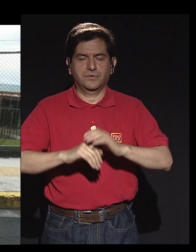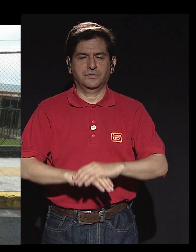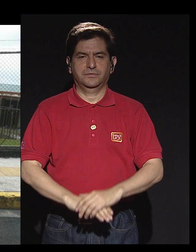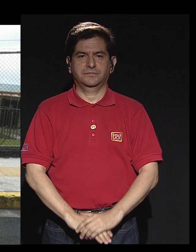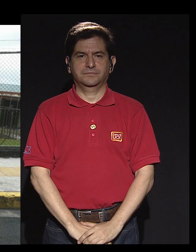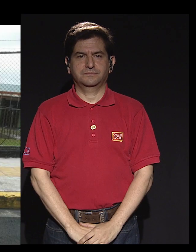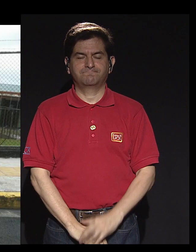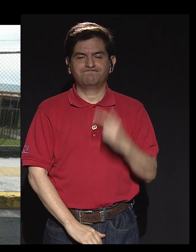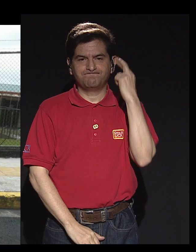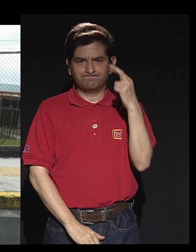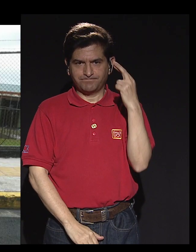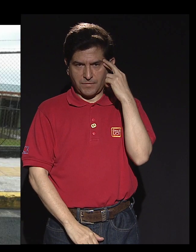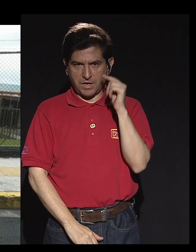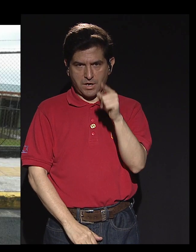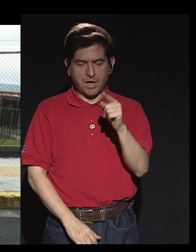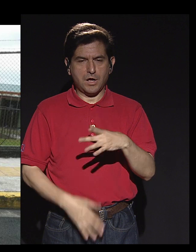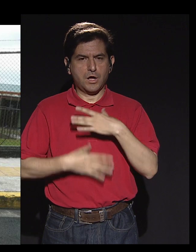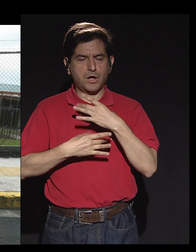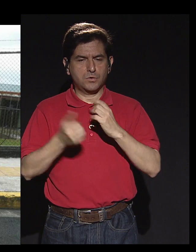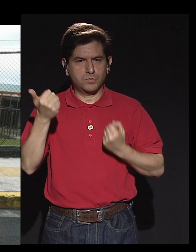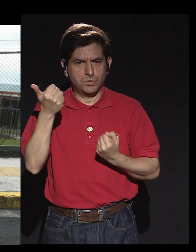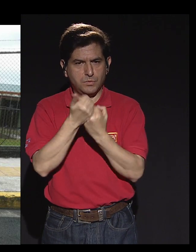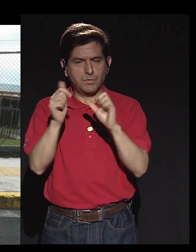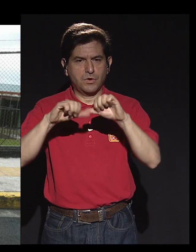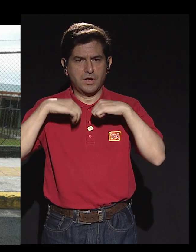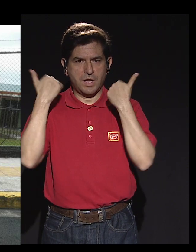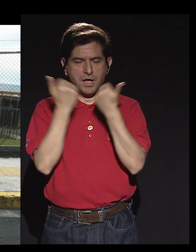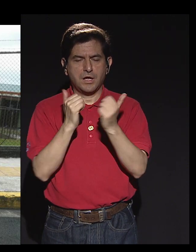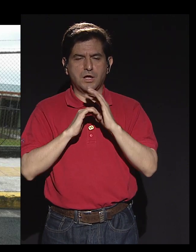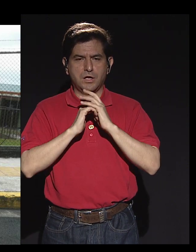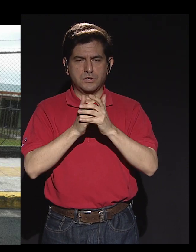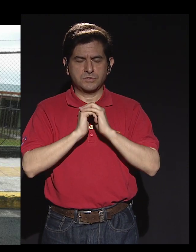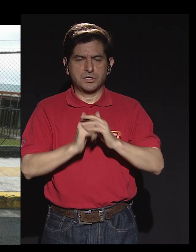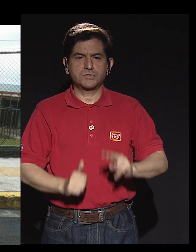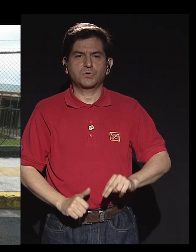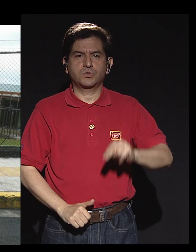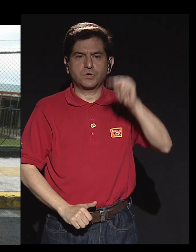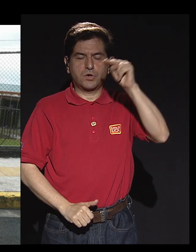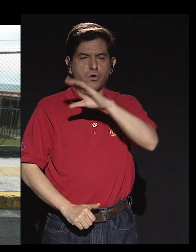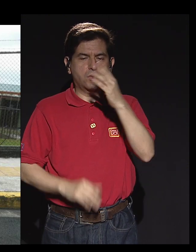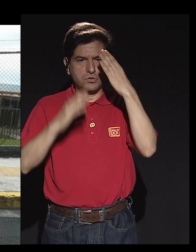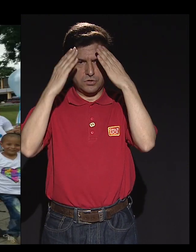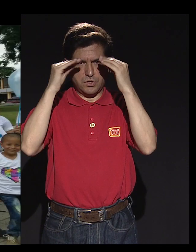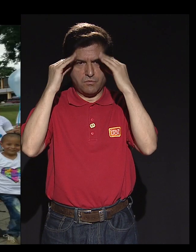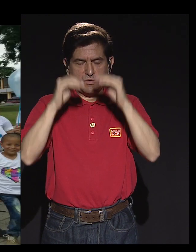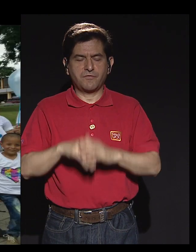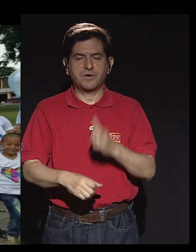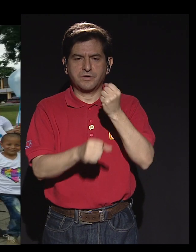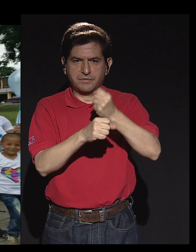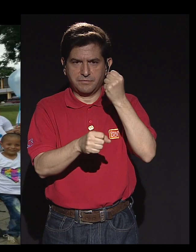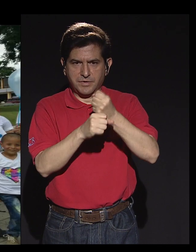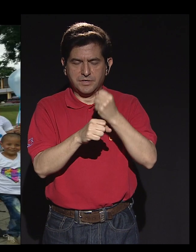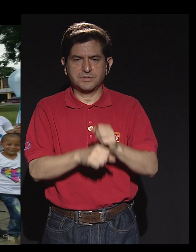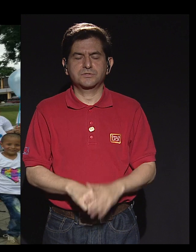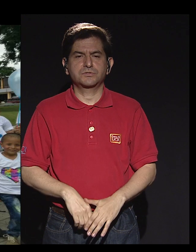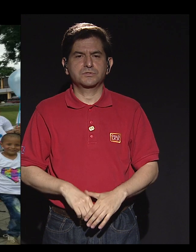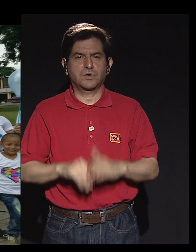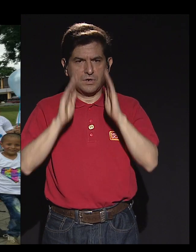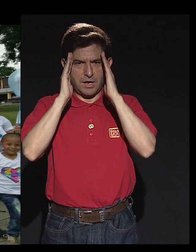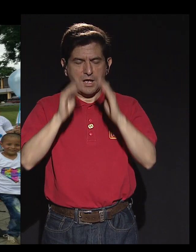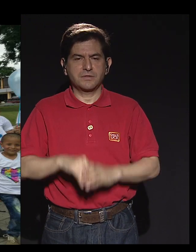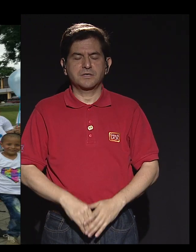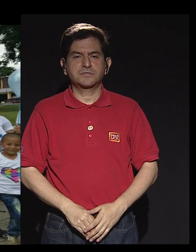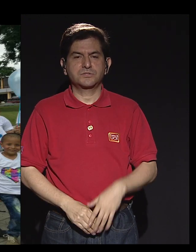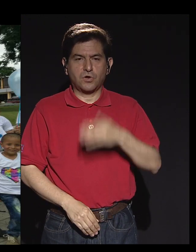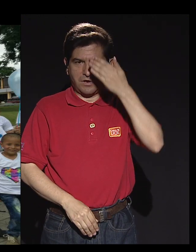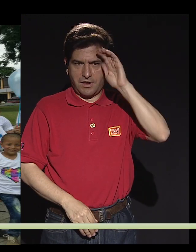la condición del autismo va a ser un aspecto definitorio en el desarrollo de sus hijos o hijas. Por esto, si a usted le